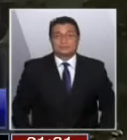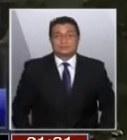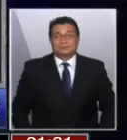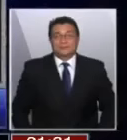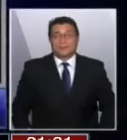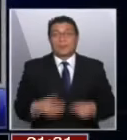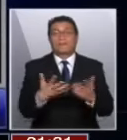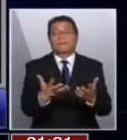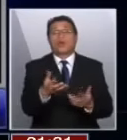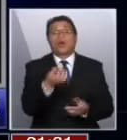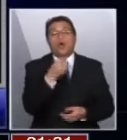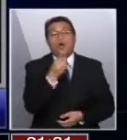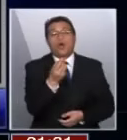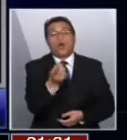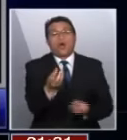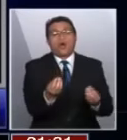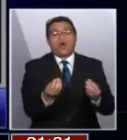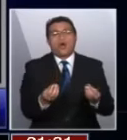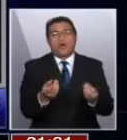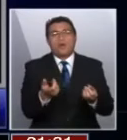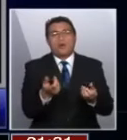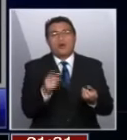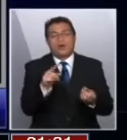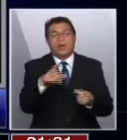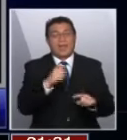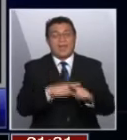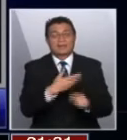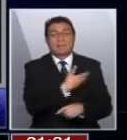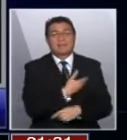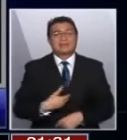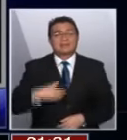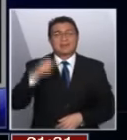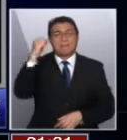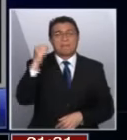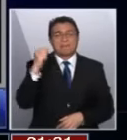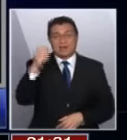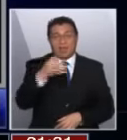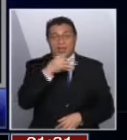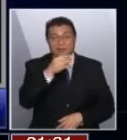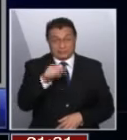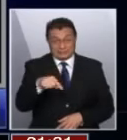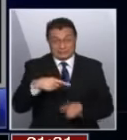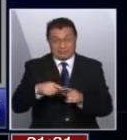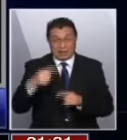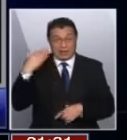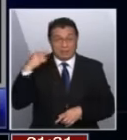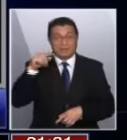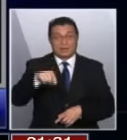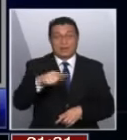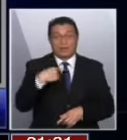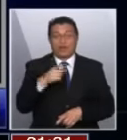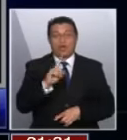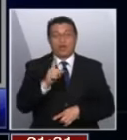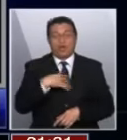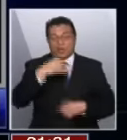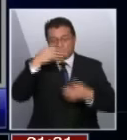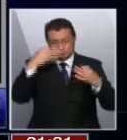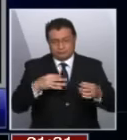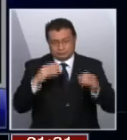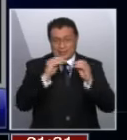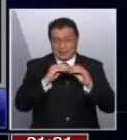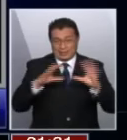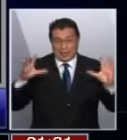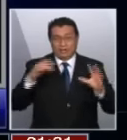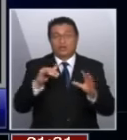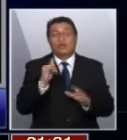cómo reacciona usted senador cuando el expresidente Piñera eh decía en esta misma entrevista esta semana que que él no ha tomado todavía una decisión